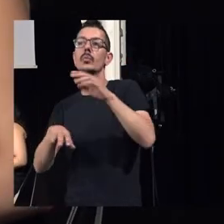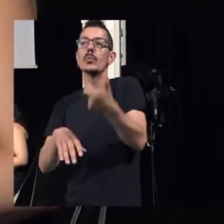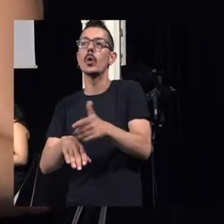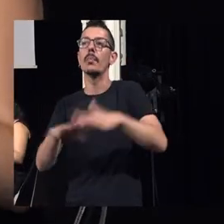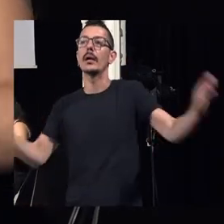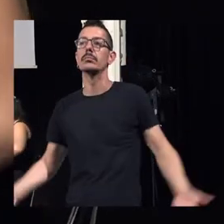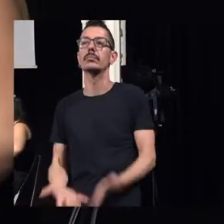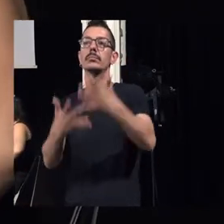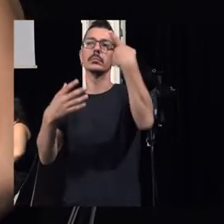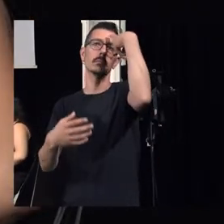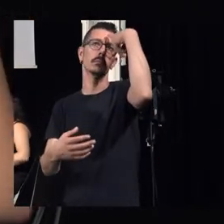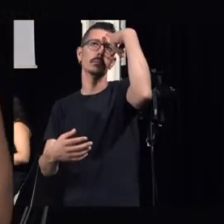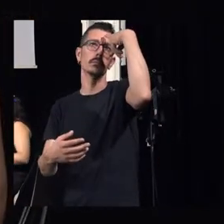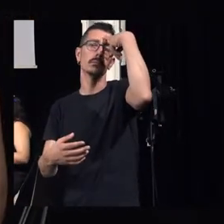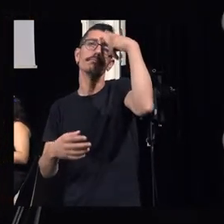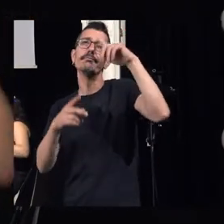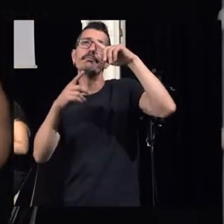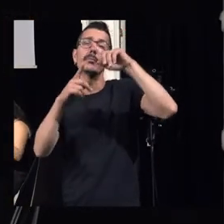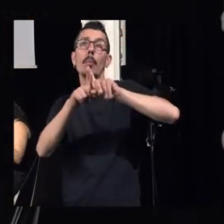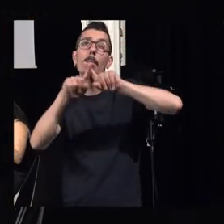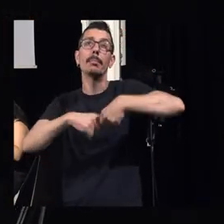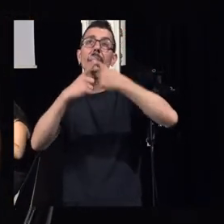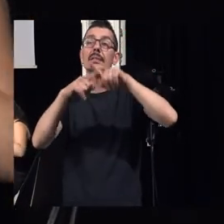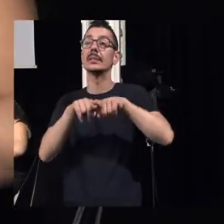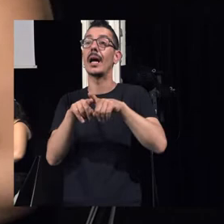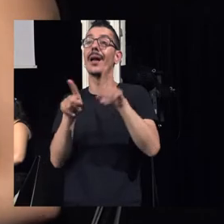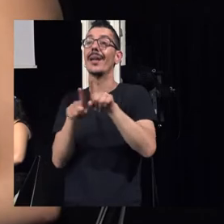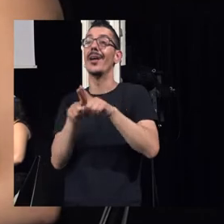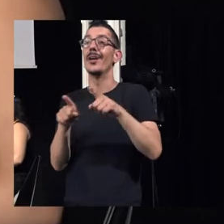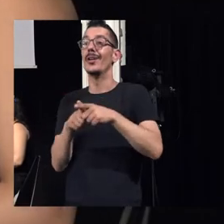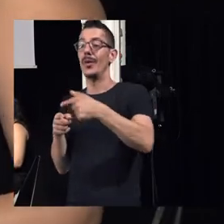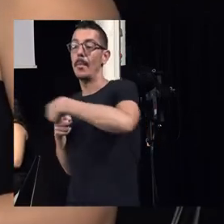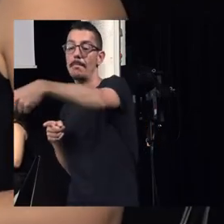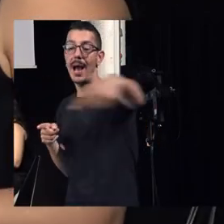del margen y del centro. ¿De qué pasa cuando ponemos lo queer en el centro